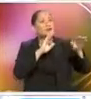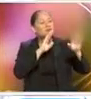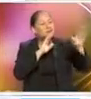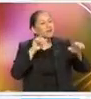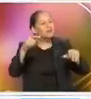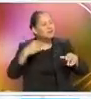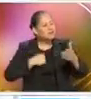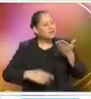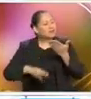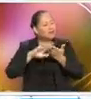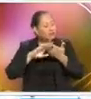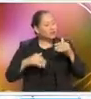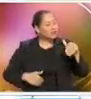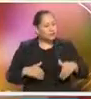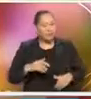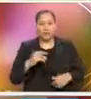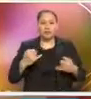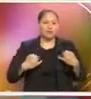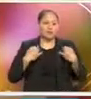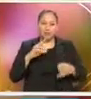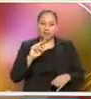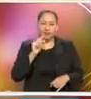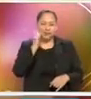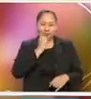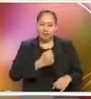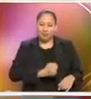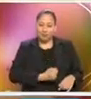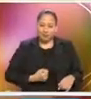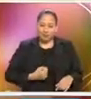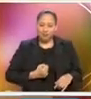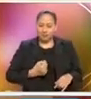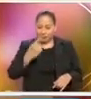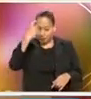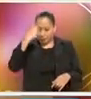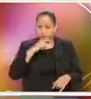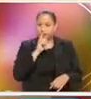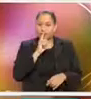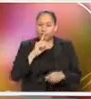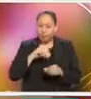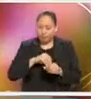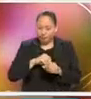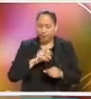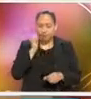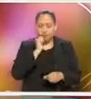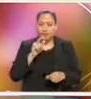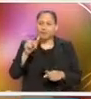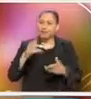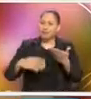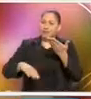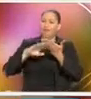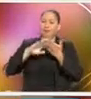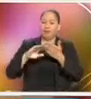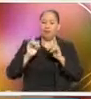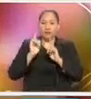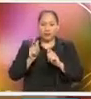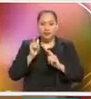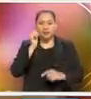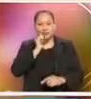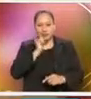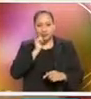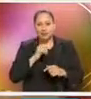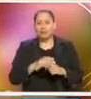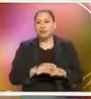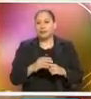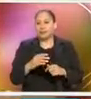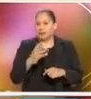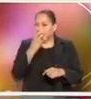mamá, ¿no? Sí, no lo hacen los adolescentes por una cuestión de pertenencia. Eso, ¿verdad? ¿No? Y porque, pues obviamente, qué oso,